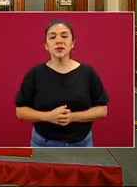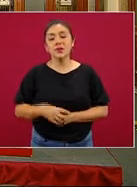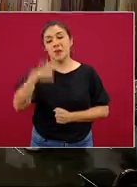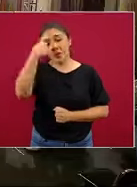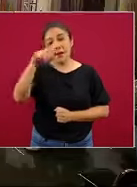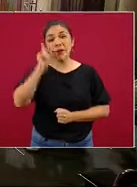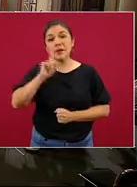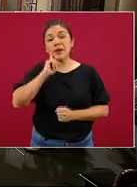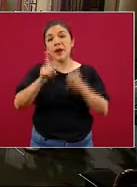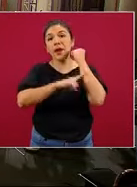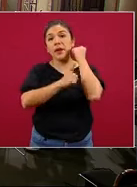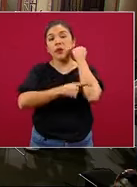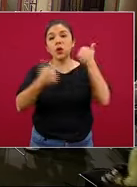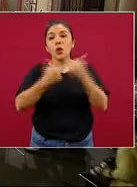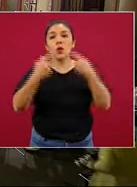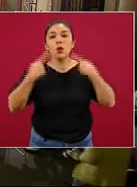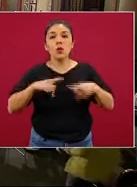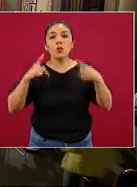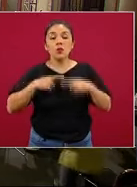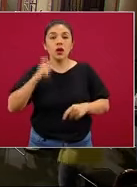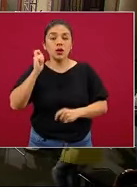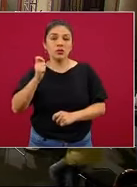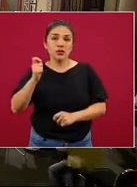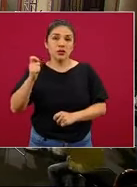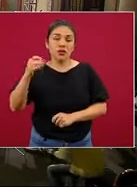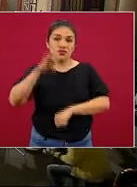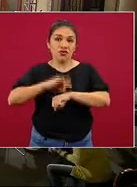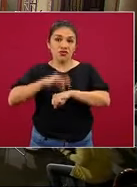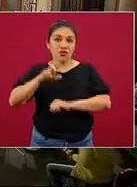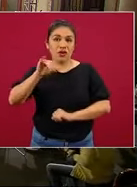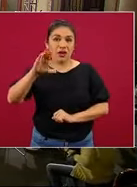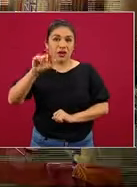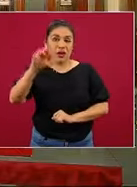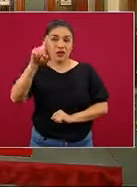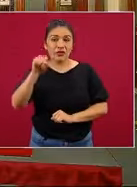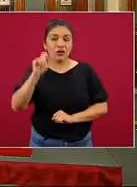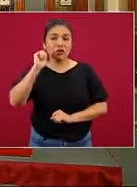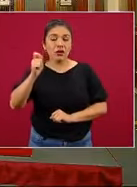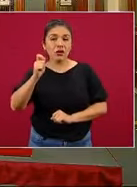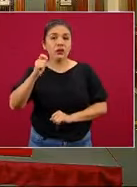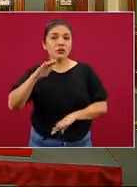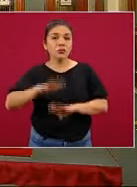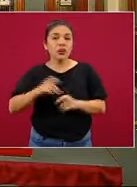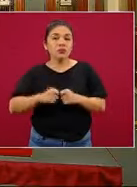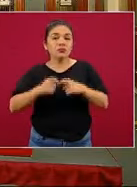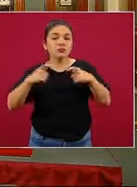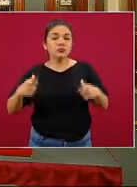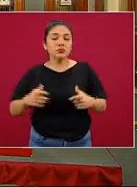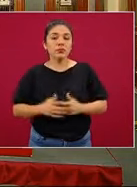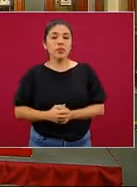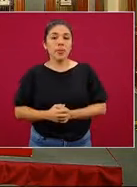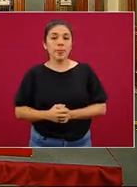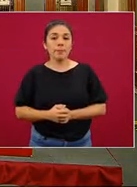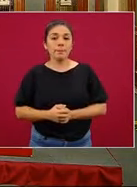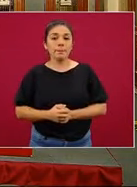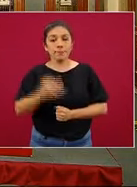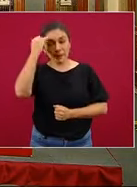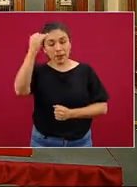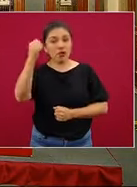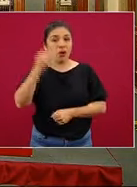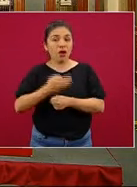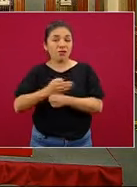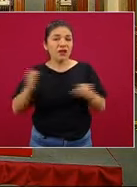a la población de riesgo, que ya el doctor Ricardo Cortés es el experto en todos estos grupos poblacionales, a que en esta temporada invernal se apliquen